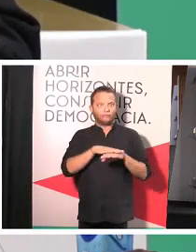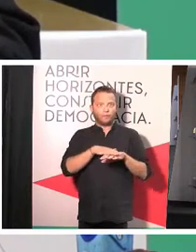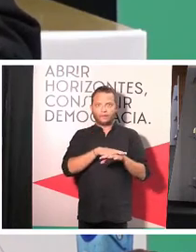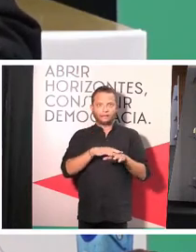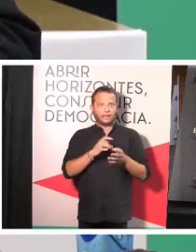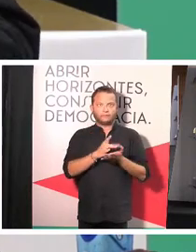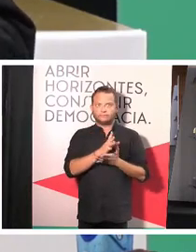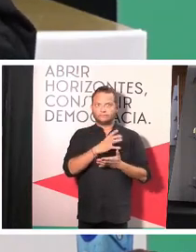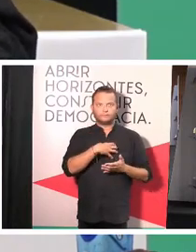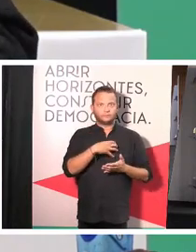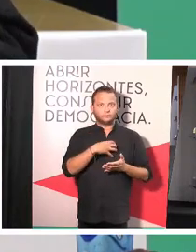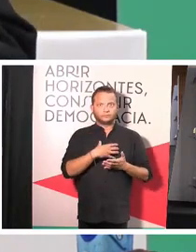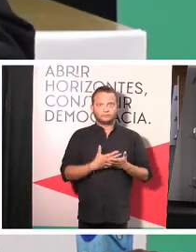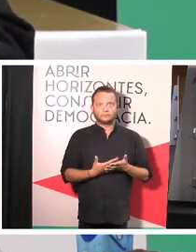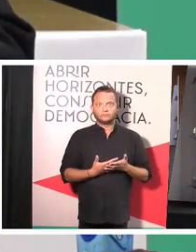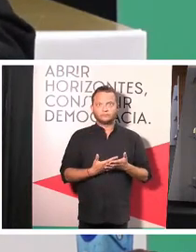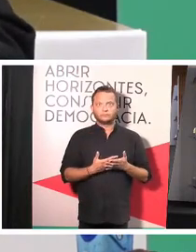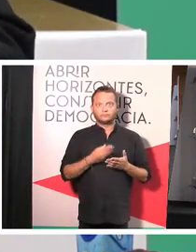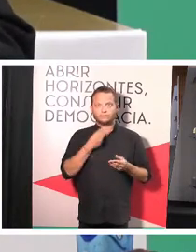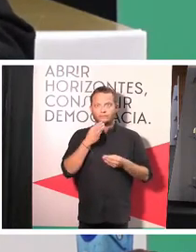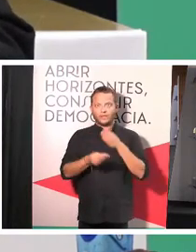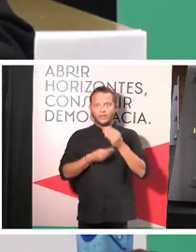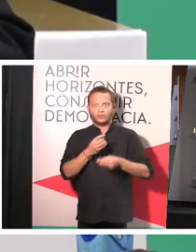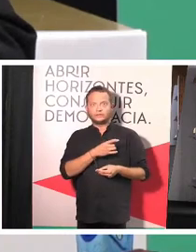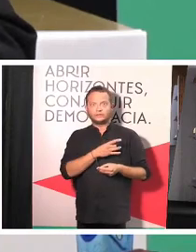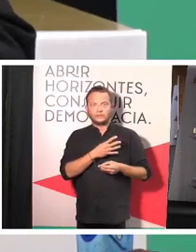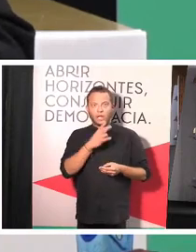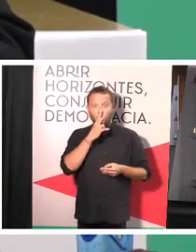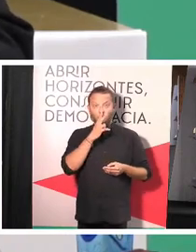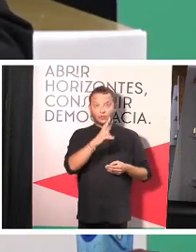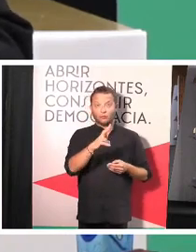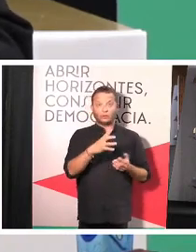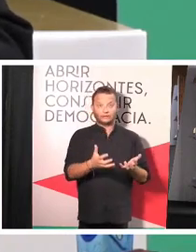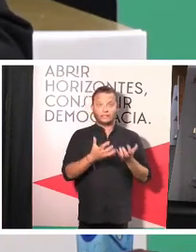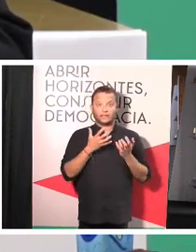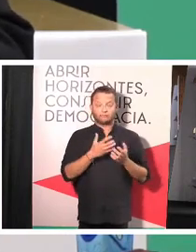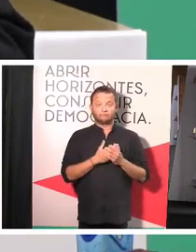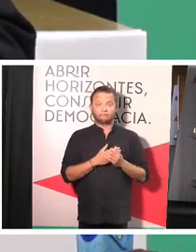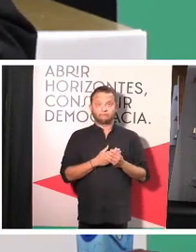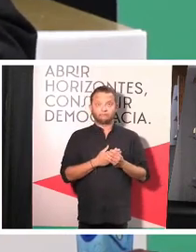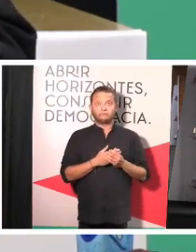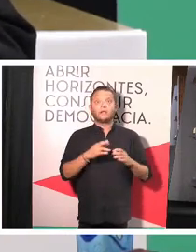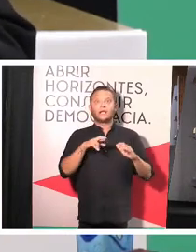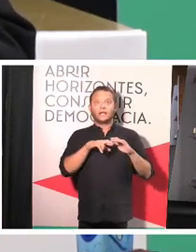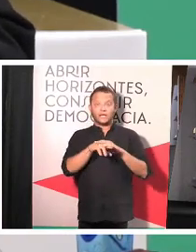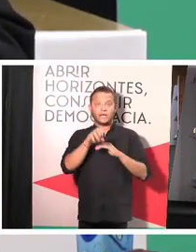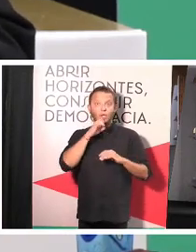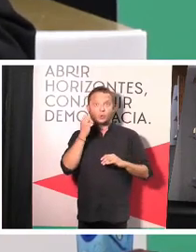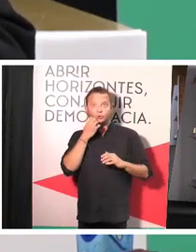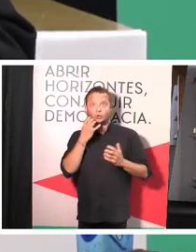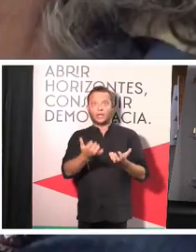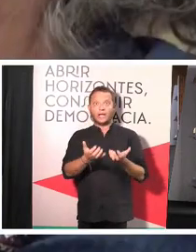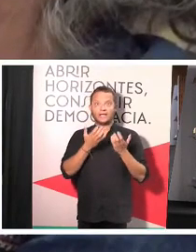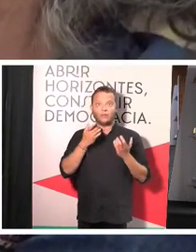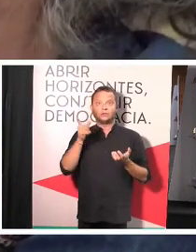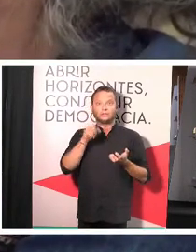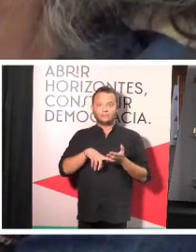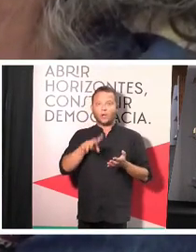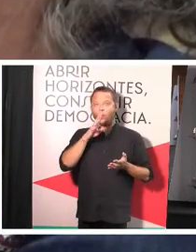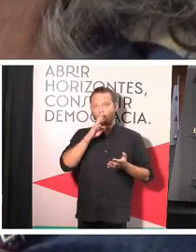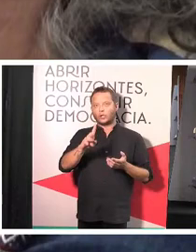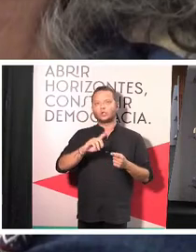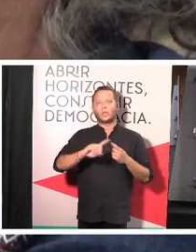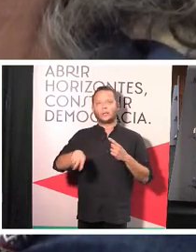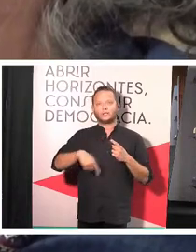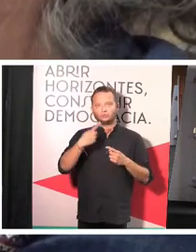fundamental referente a las acciones sindicales 2 años después, y recurso que hemos ganado hace poco, después de 4 años,